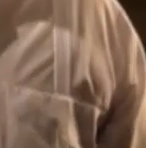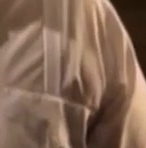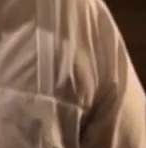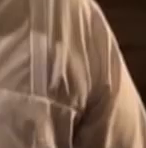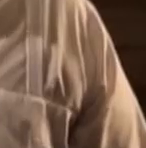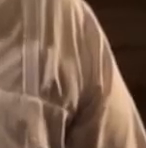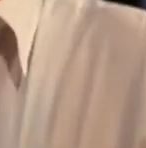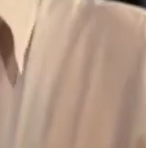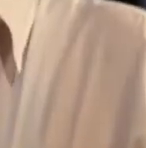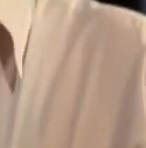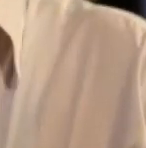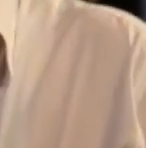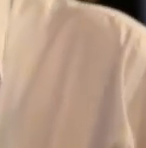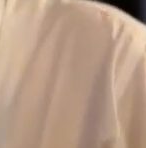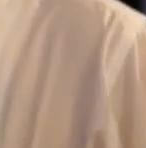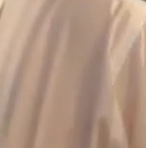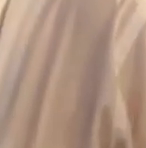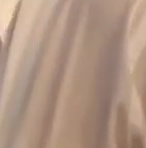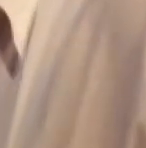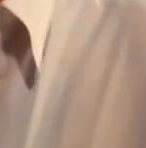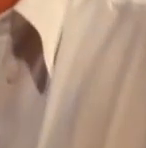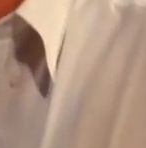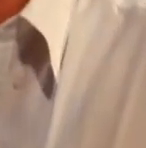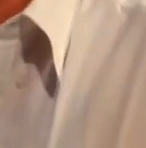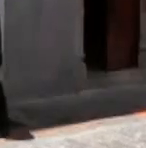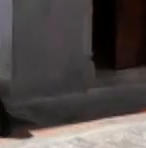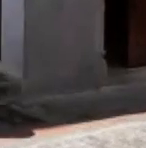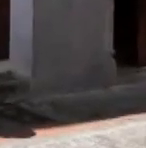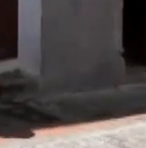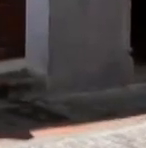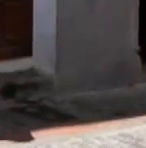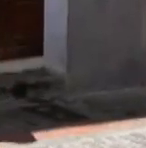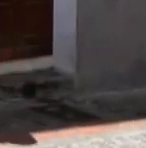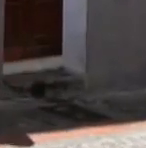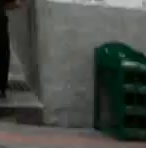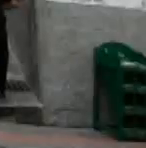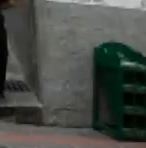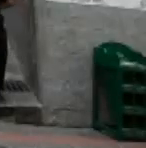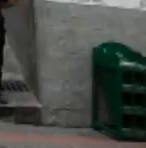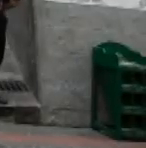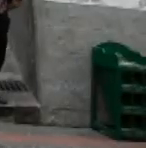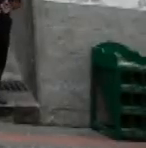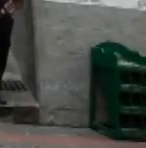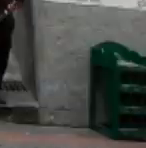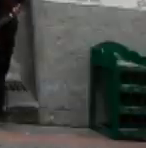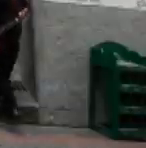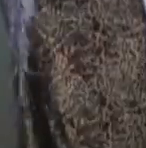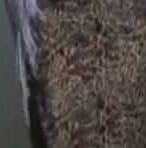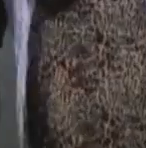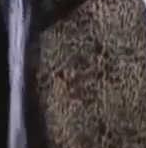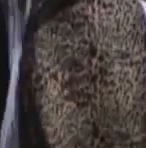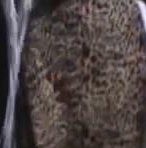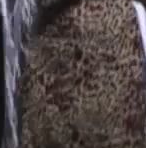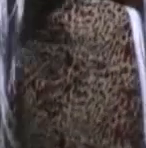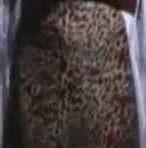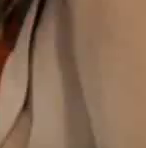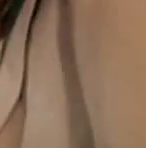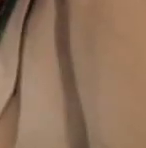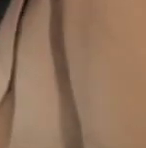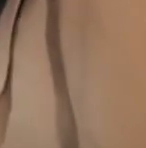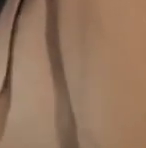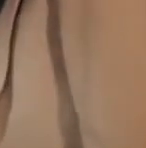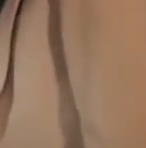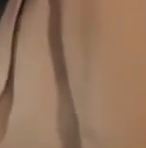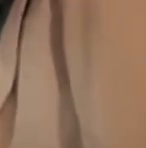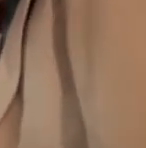que triunfar. Ese tipo es un éxito, está pegando en todas las radios. Luego de su éxito en Guayaquil, Julio busca darse a conocer en la capital. ¿Cómo